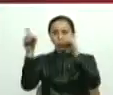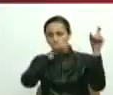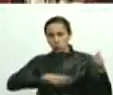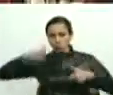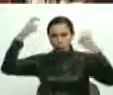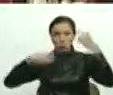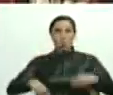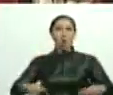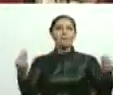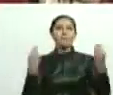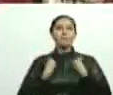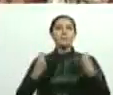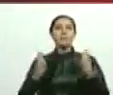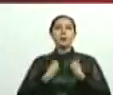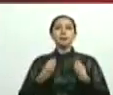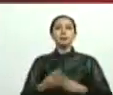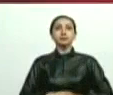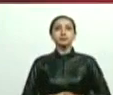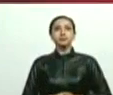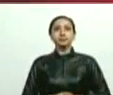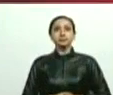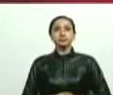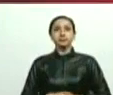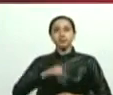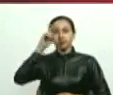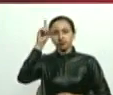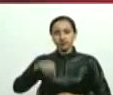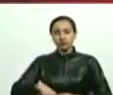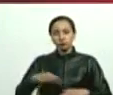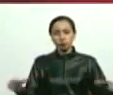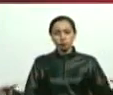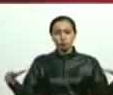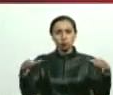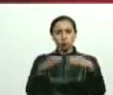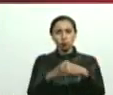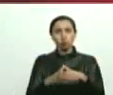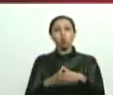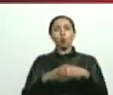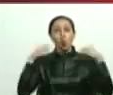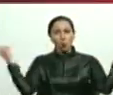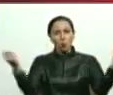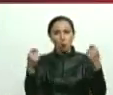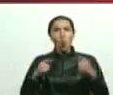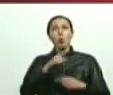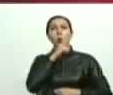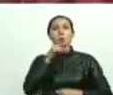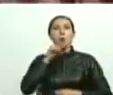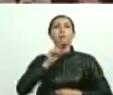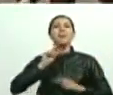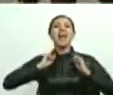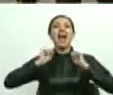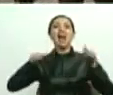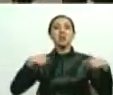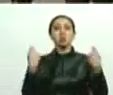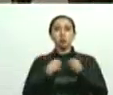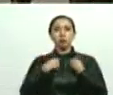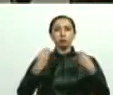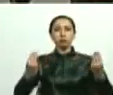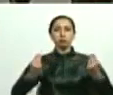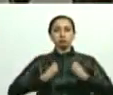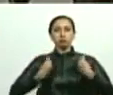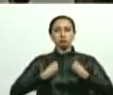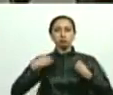comandante Chávez! ¡Viva! ¡Y que viva el comando de campaña Aristóbulo Isturi! ¡Viva! ¡Hasta